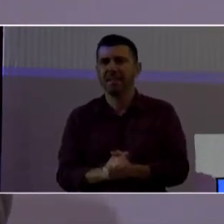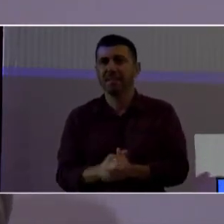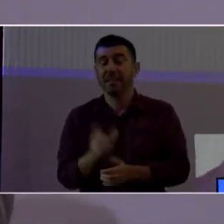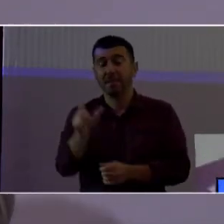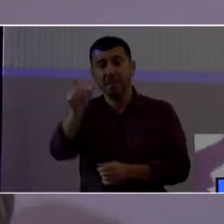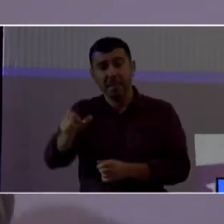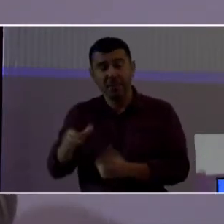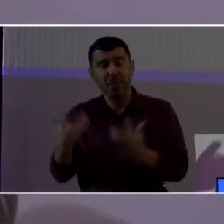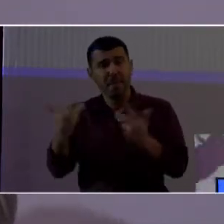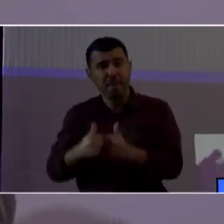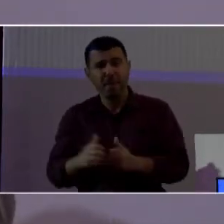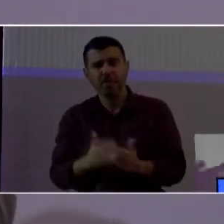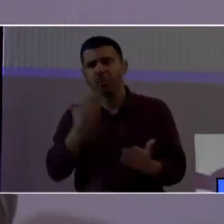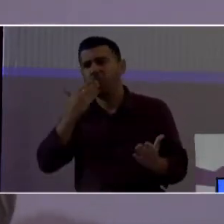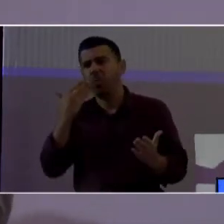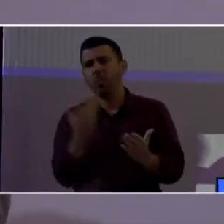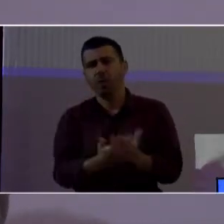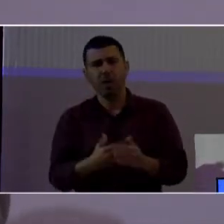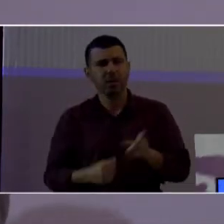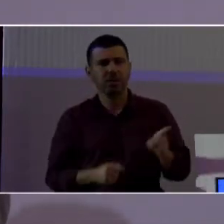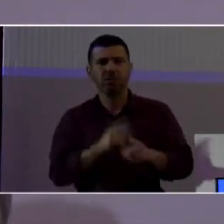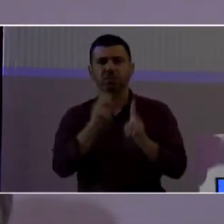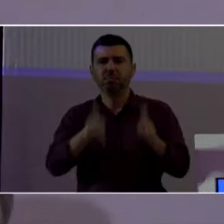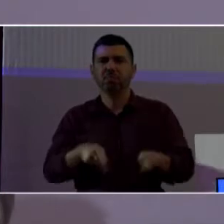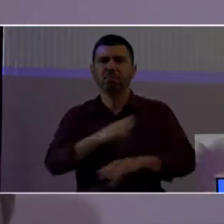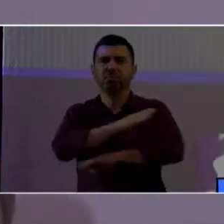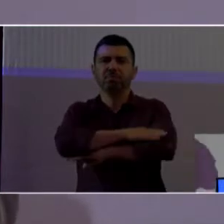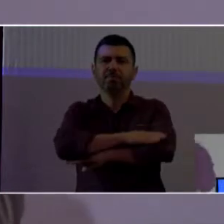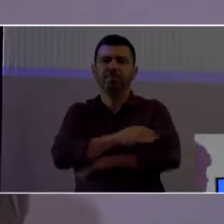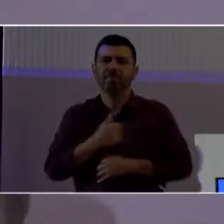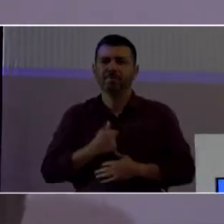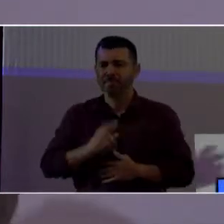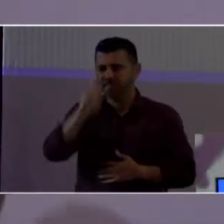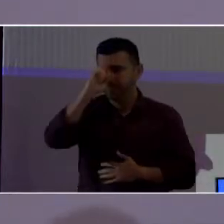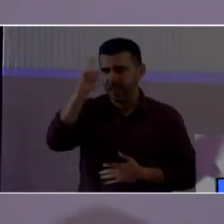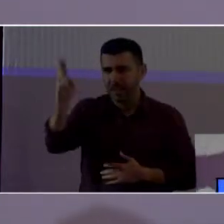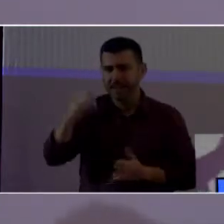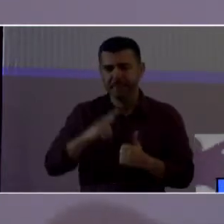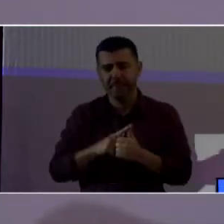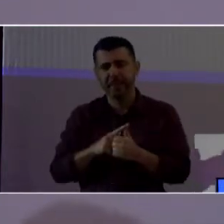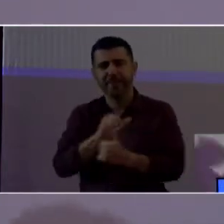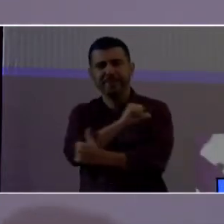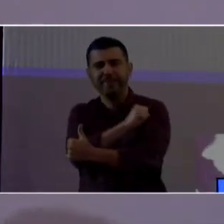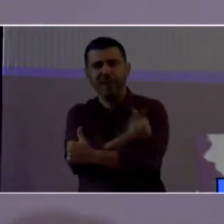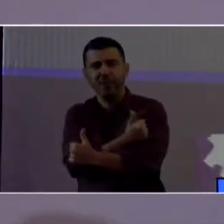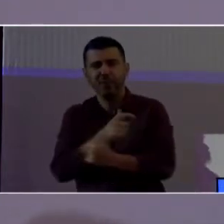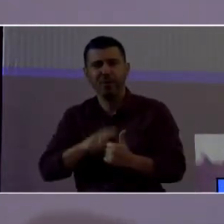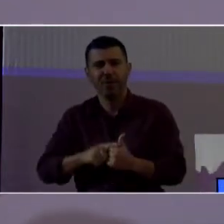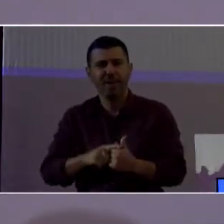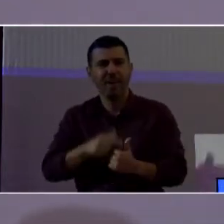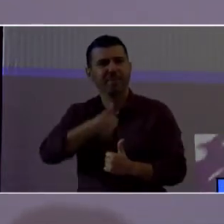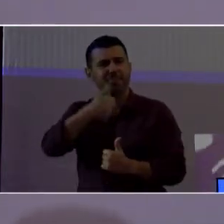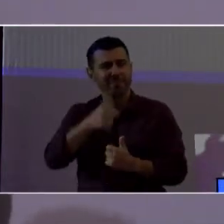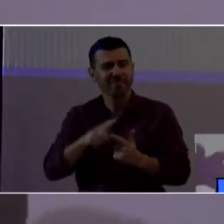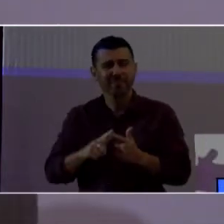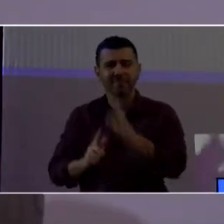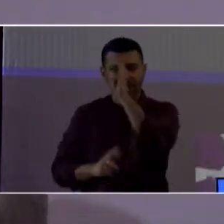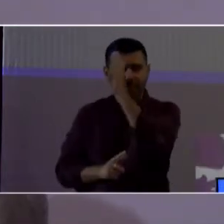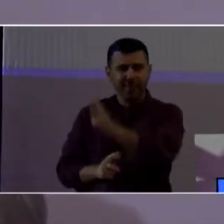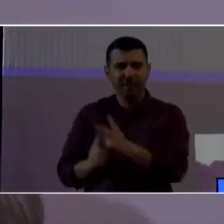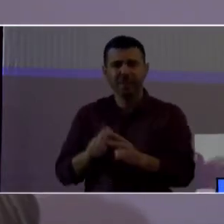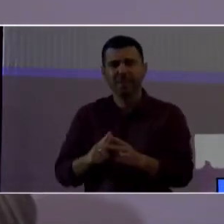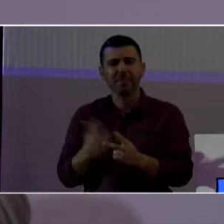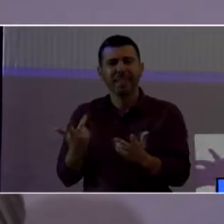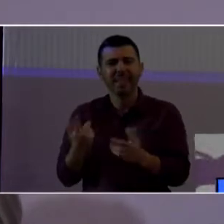Cuida y respeta las autoridades, porque ellos vienen de procesos también de disciplinas